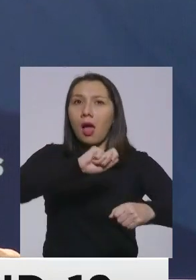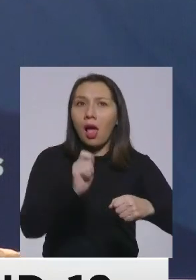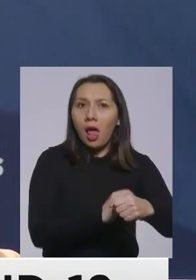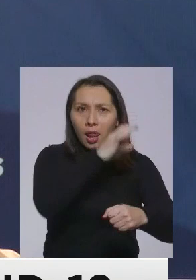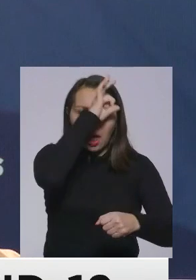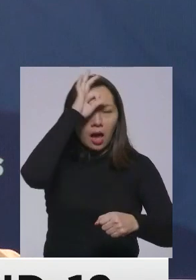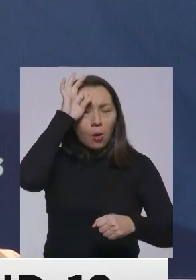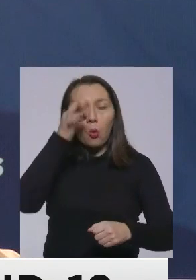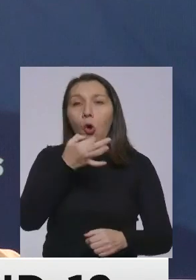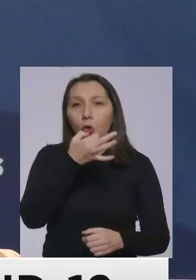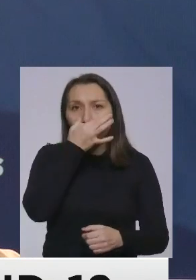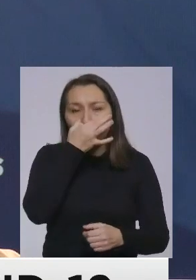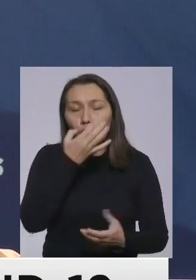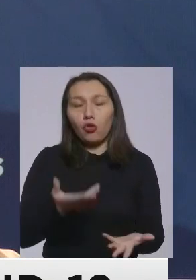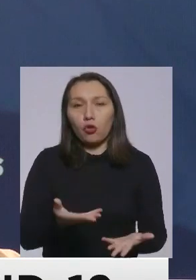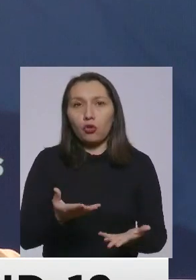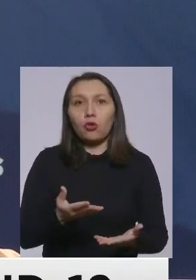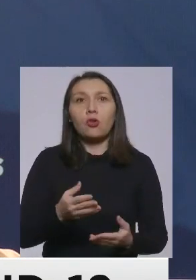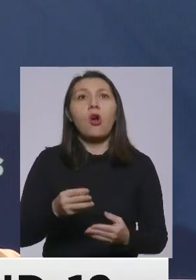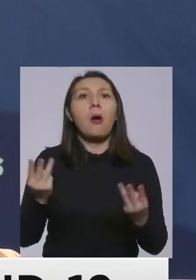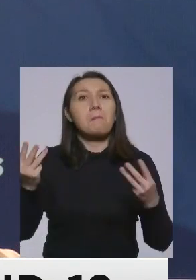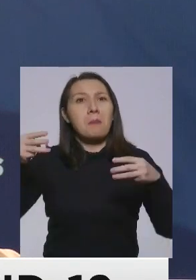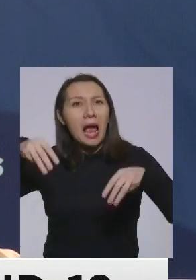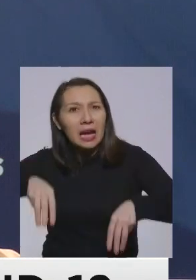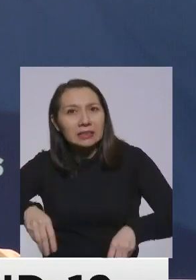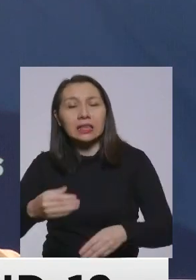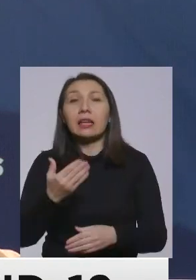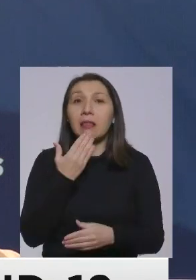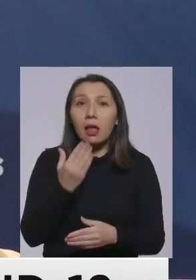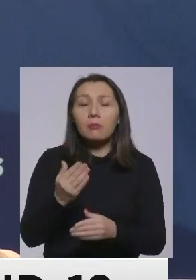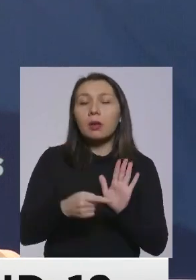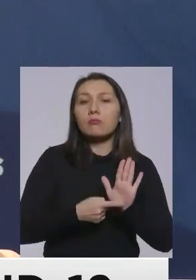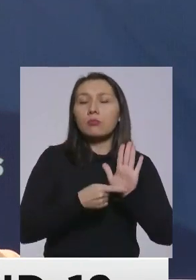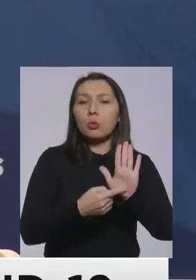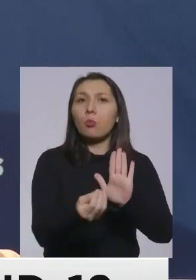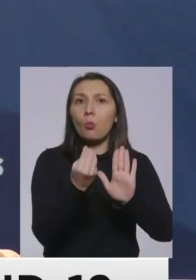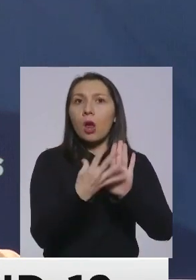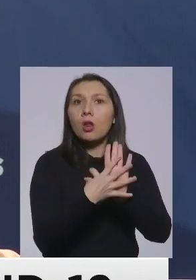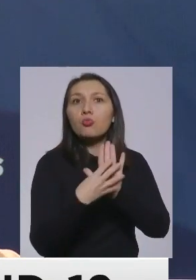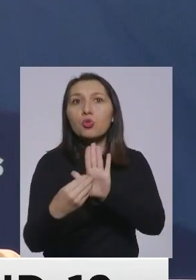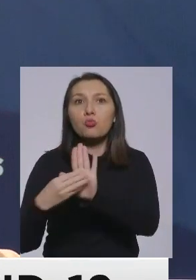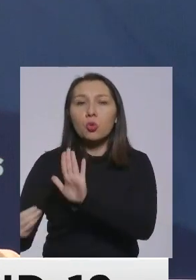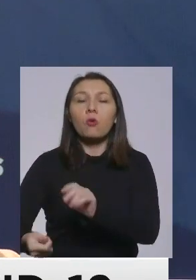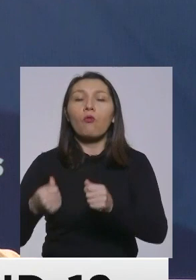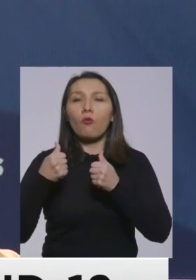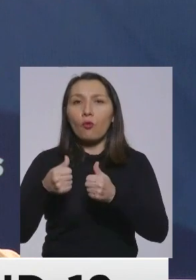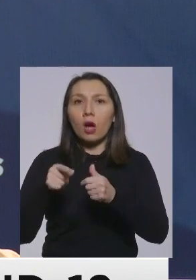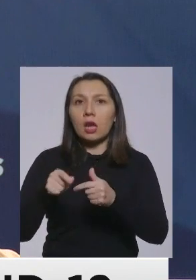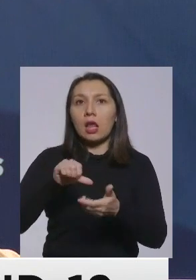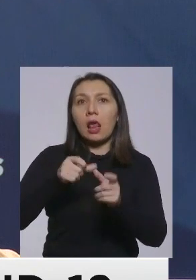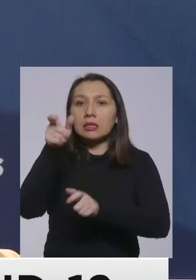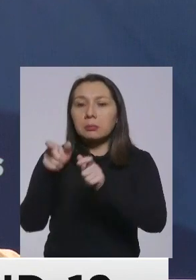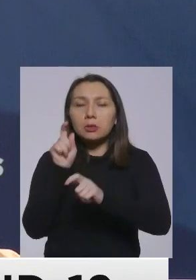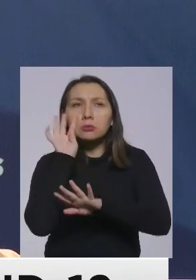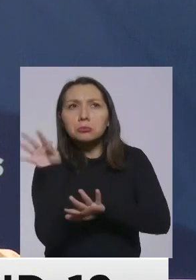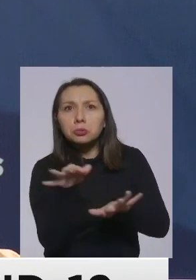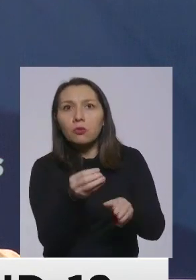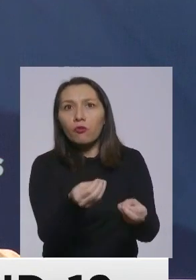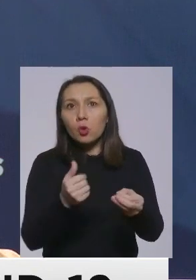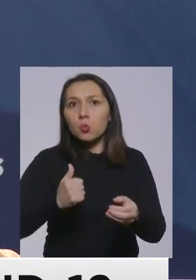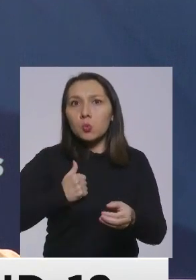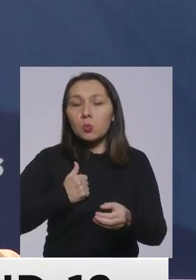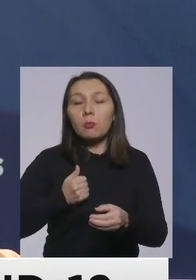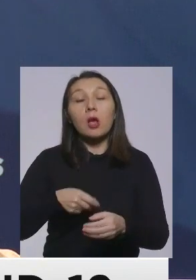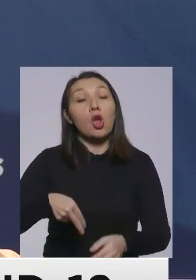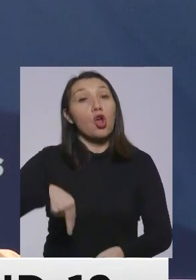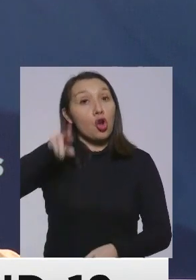como son no como magallanes que han dado un ejemplo al resto de la ciudadanía en el